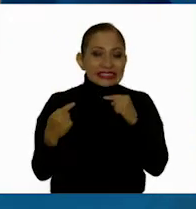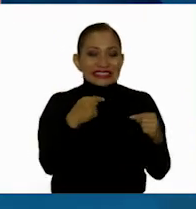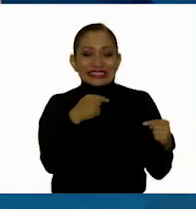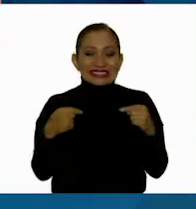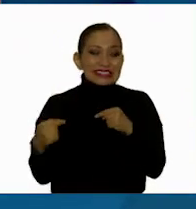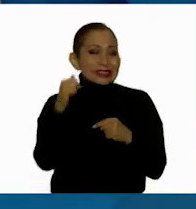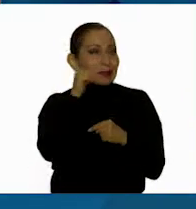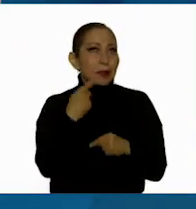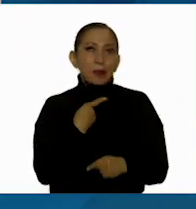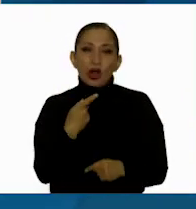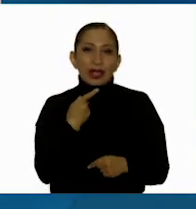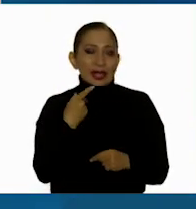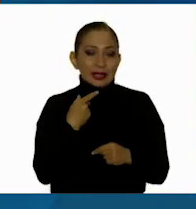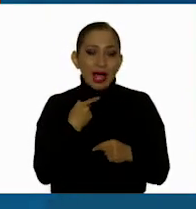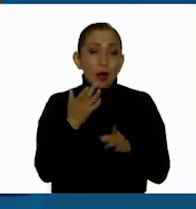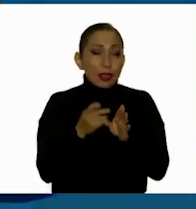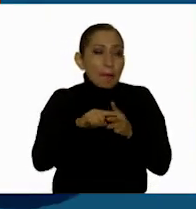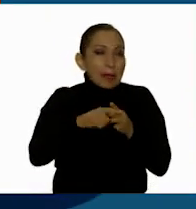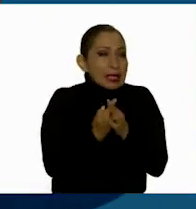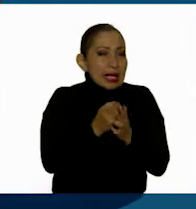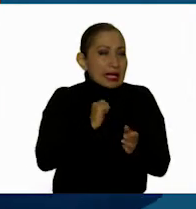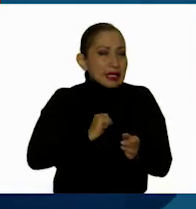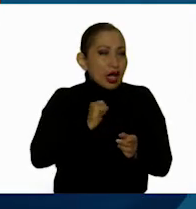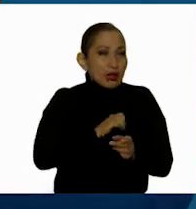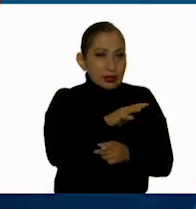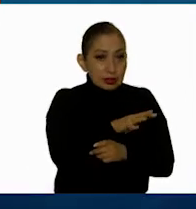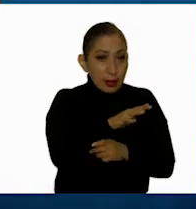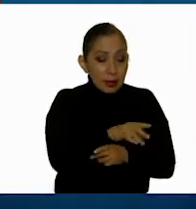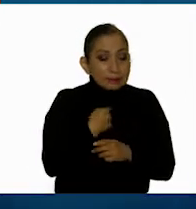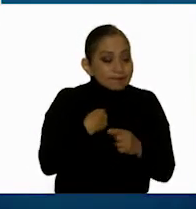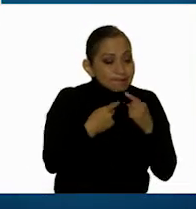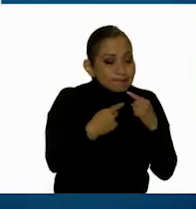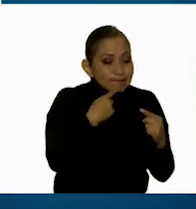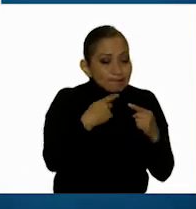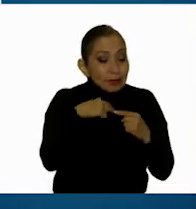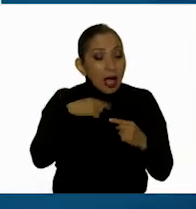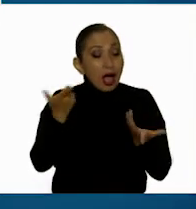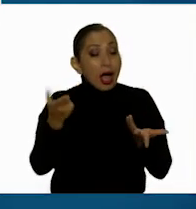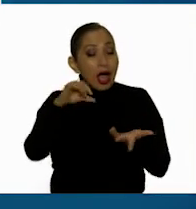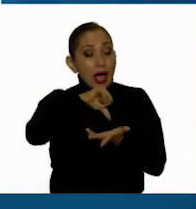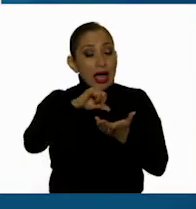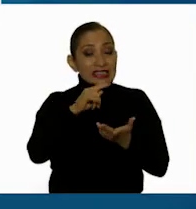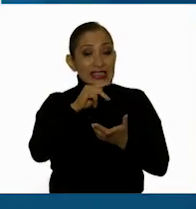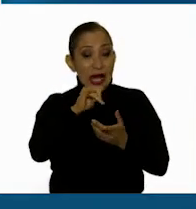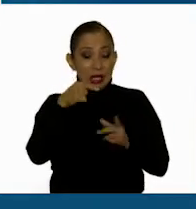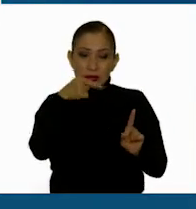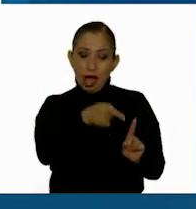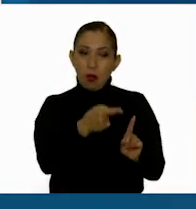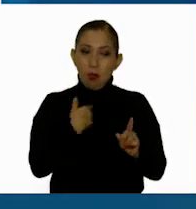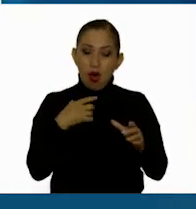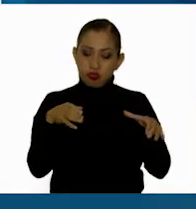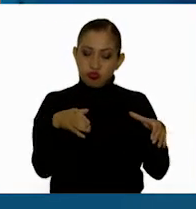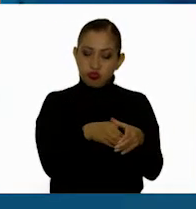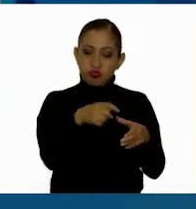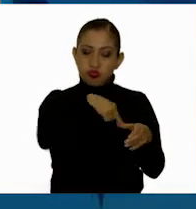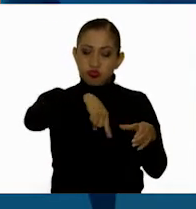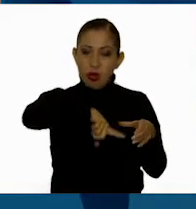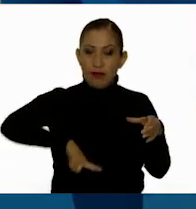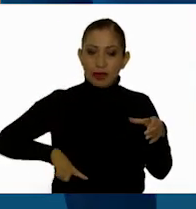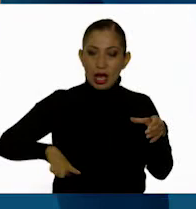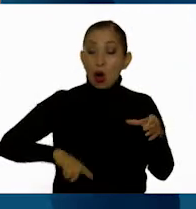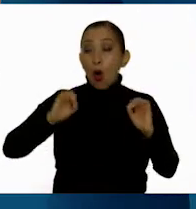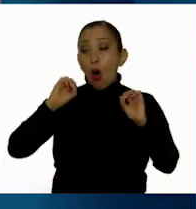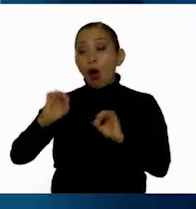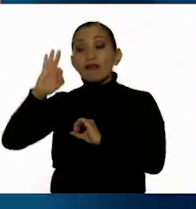los políticos de la primera mitad del siglo. Adoptar un régimen centralista con un mando fuerte y concentrado, o bien el